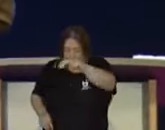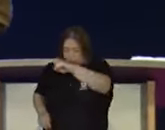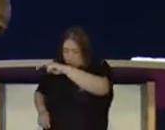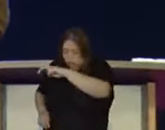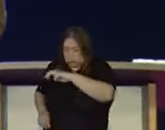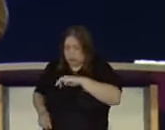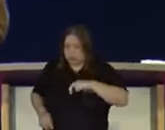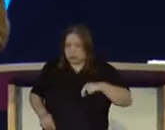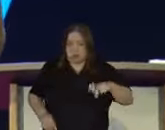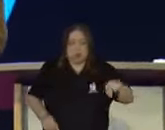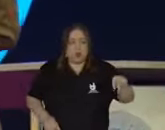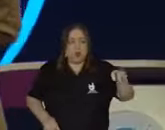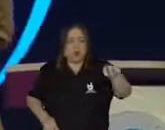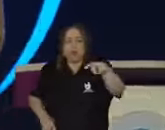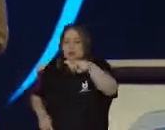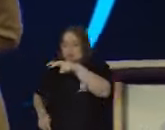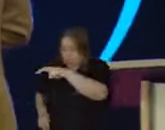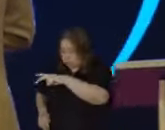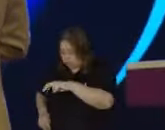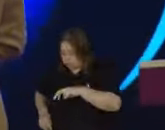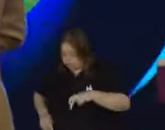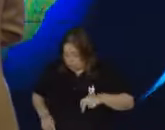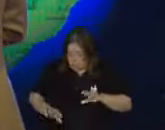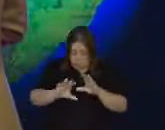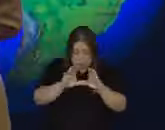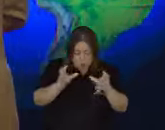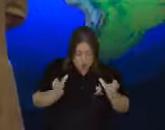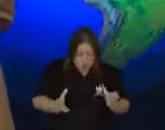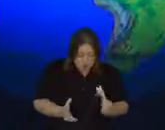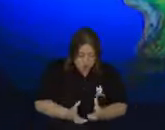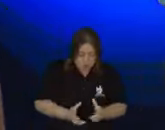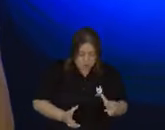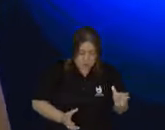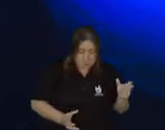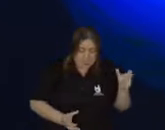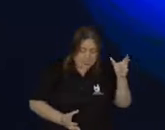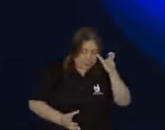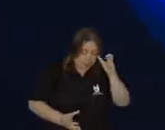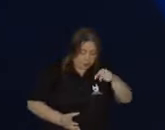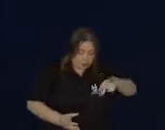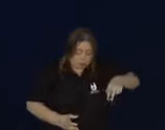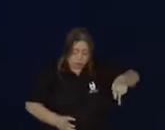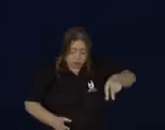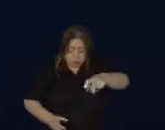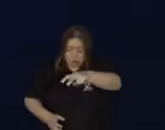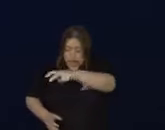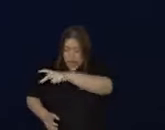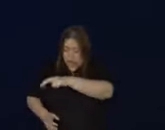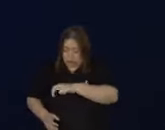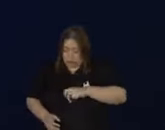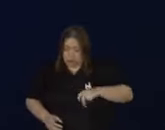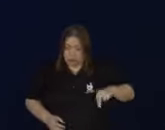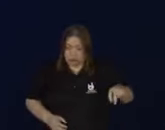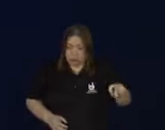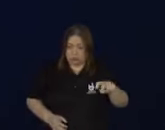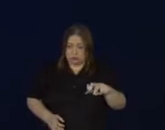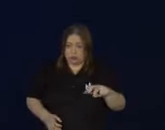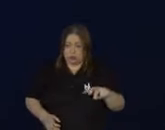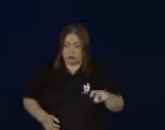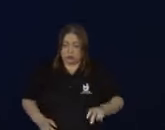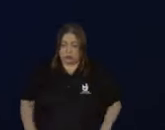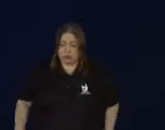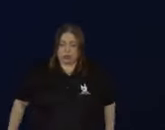se cansó de dar vueltas por la tierra. Él anda como león rugiente,